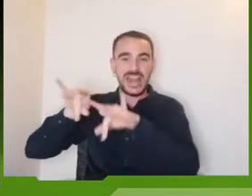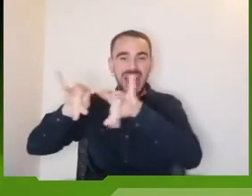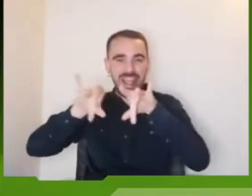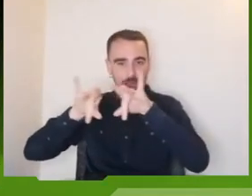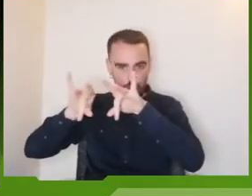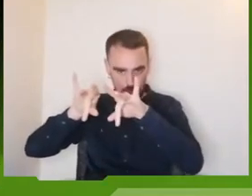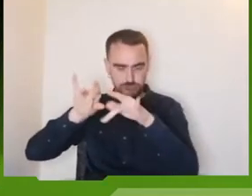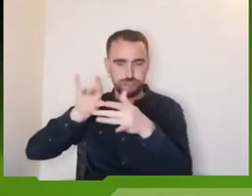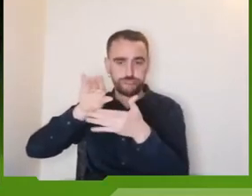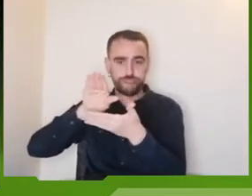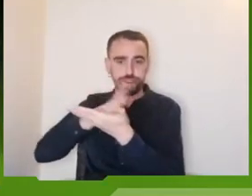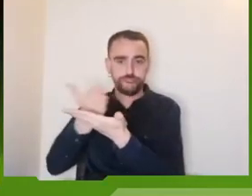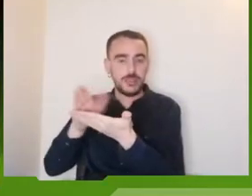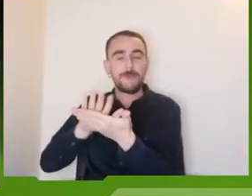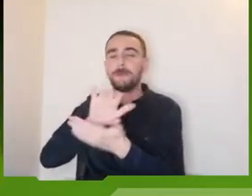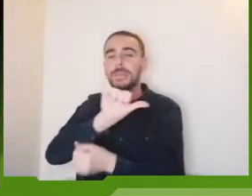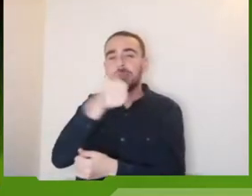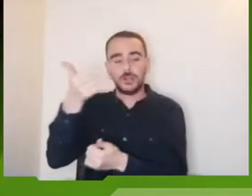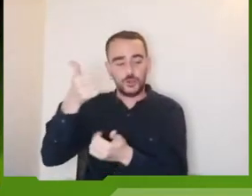Entonces,